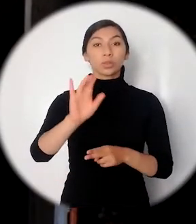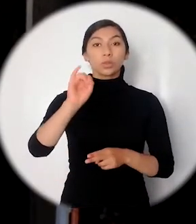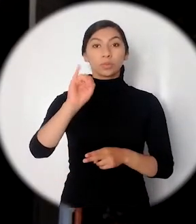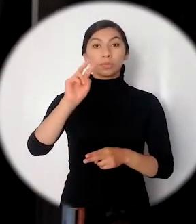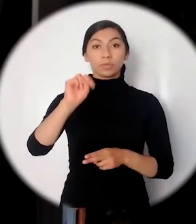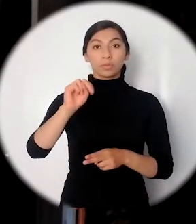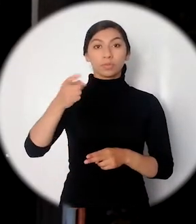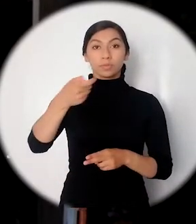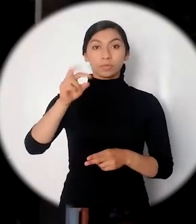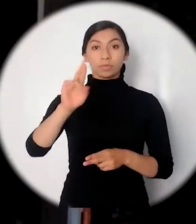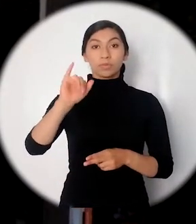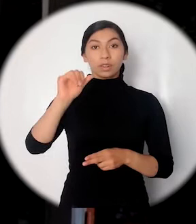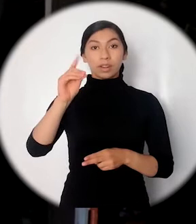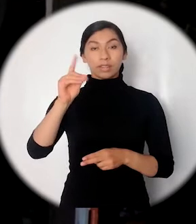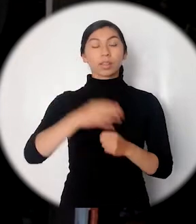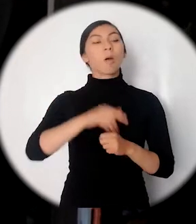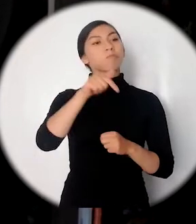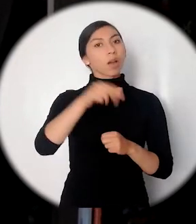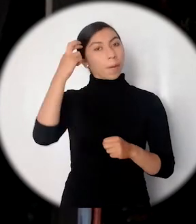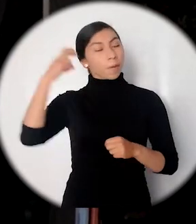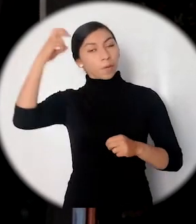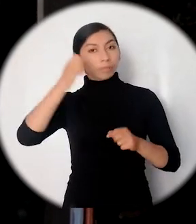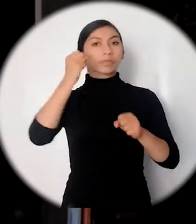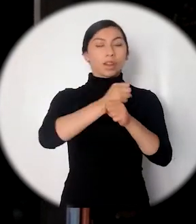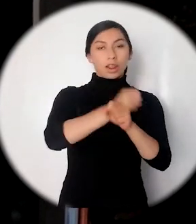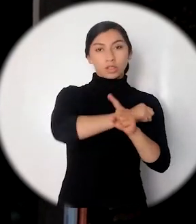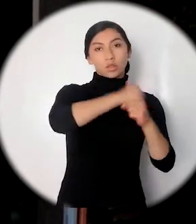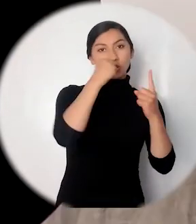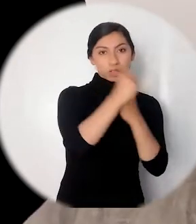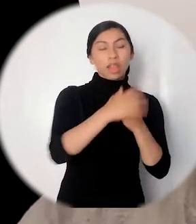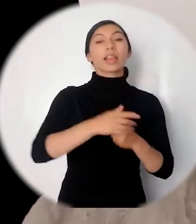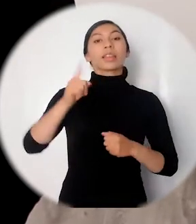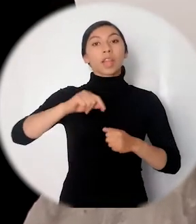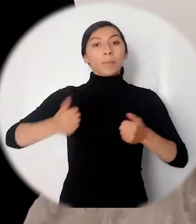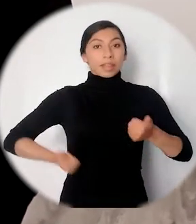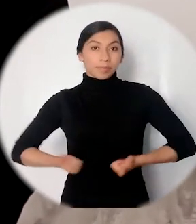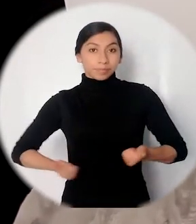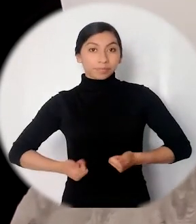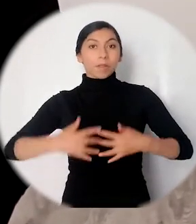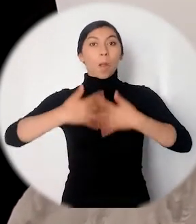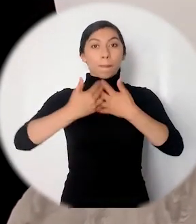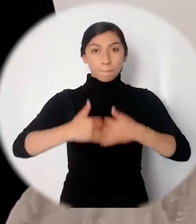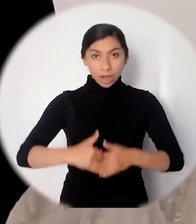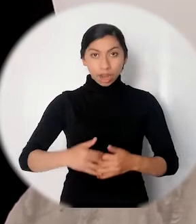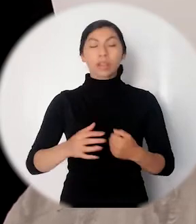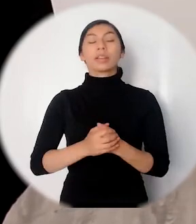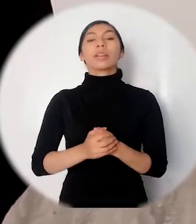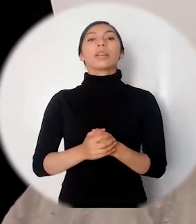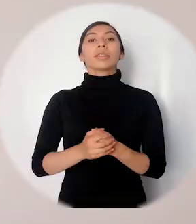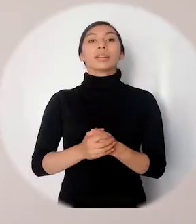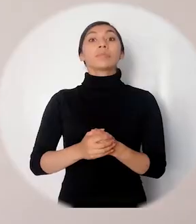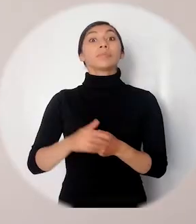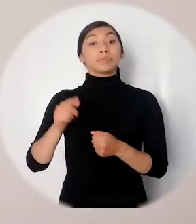Ingrid Patricia Costa Pimienta es trabajadora social de la Universidad del Sinú y administradora de empresas de la Corporación Unificada